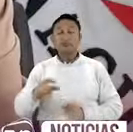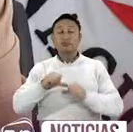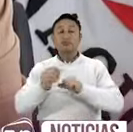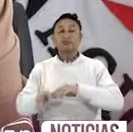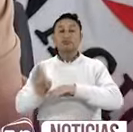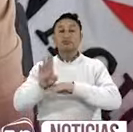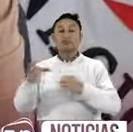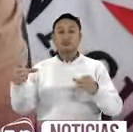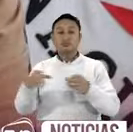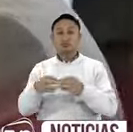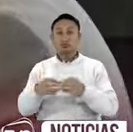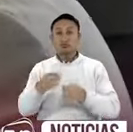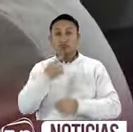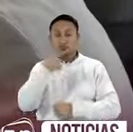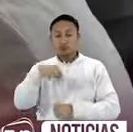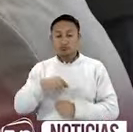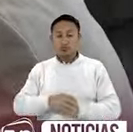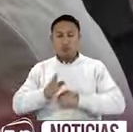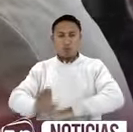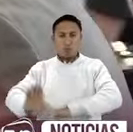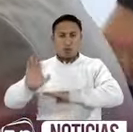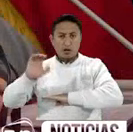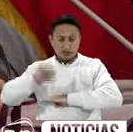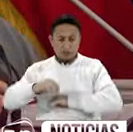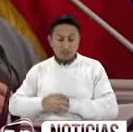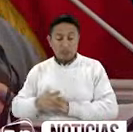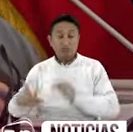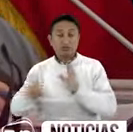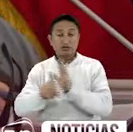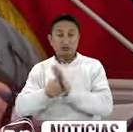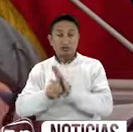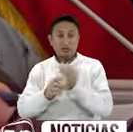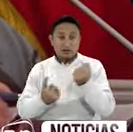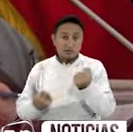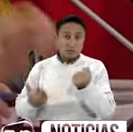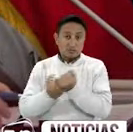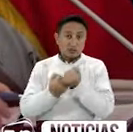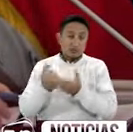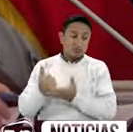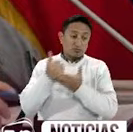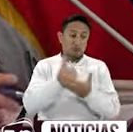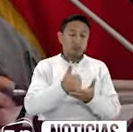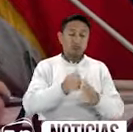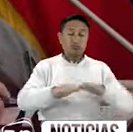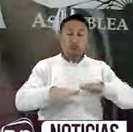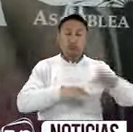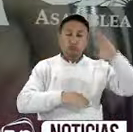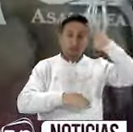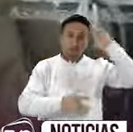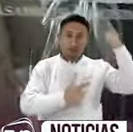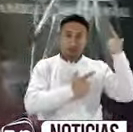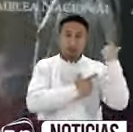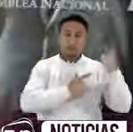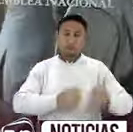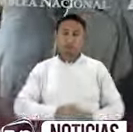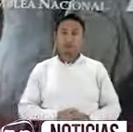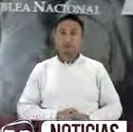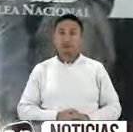Seguridad reiteraron su compromiso por impulsar leyes en coordinación con policía y Fuerzas